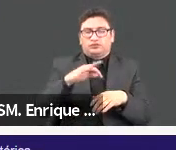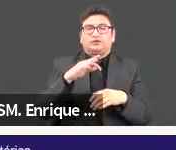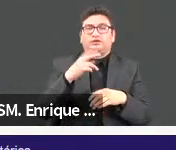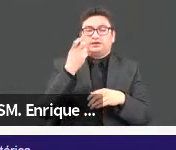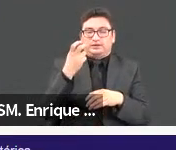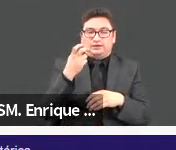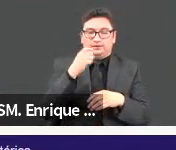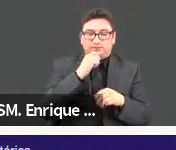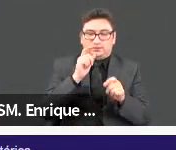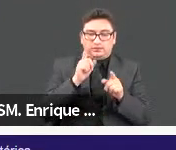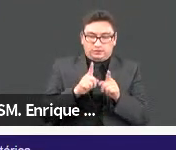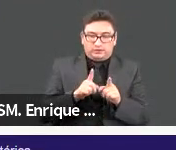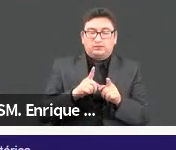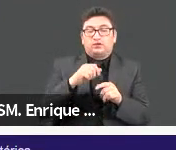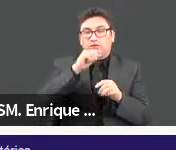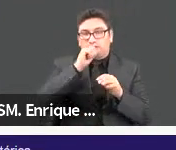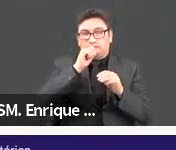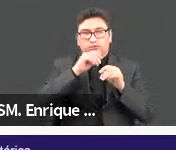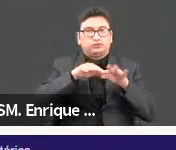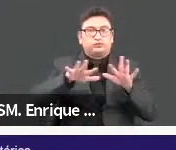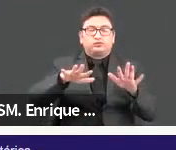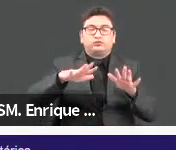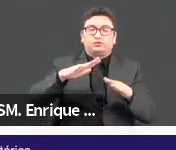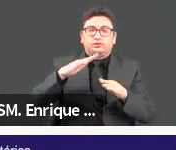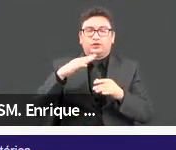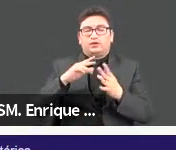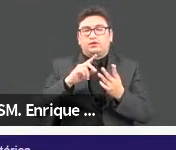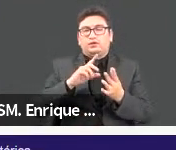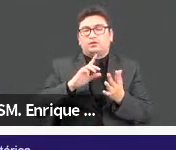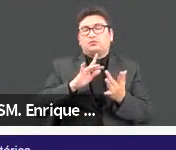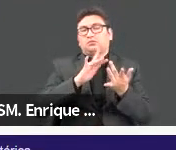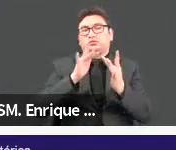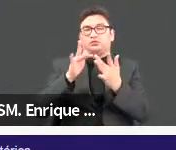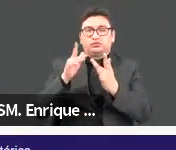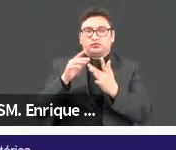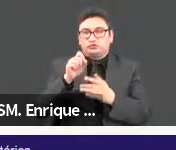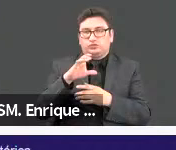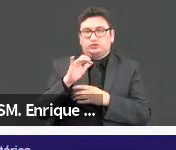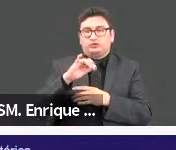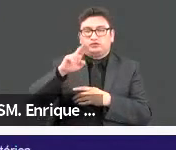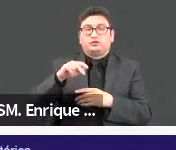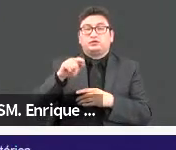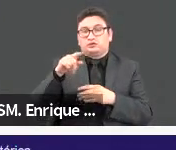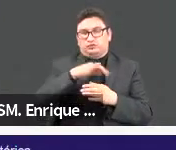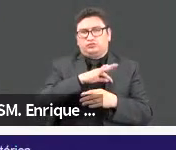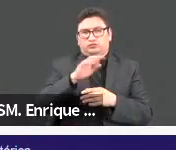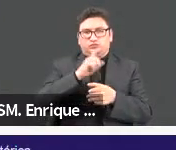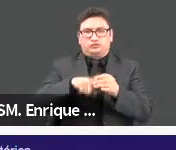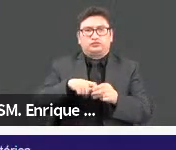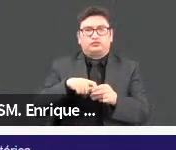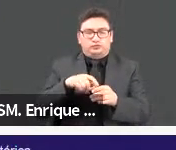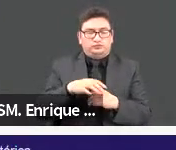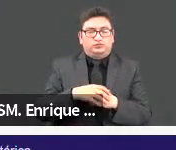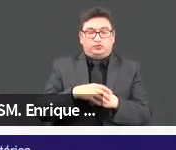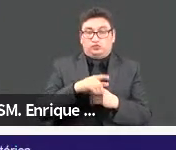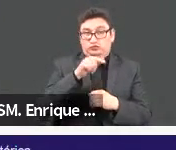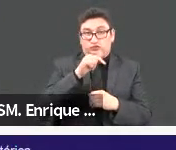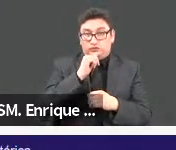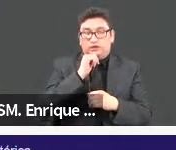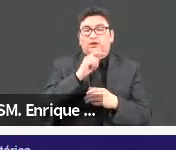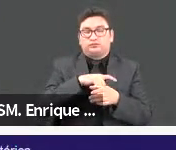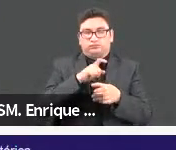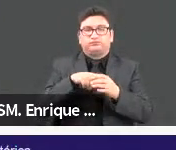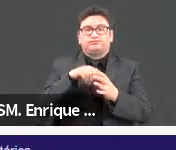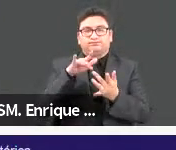aparecen difundidas en las redes sociales de la Corte. Los invitamos a suscribirse a ellas, si aún no lo están, para que